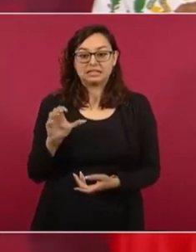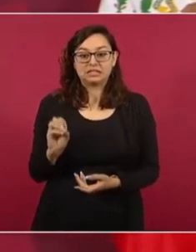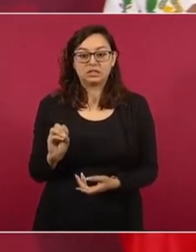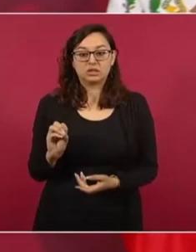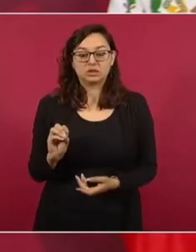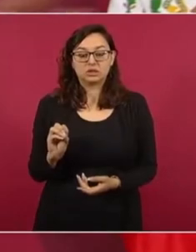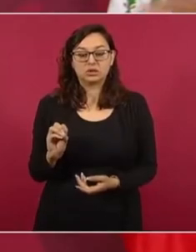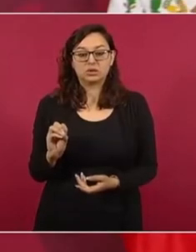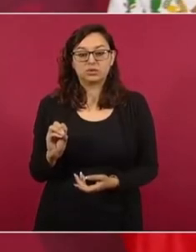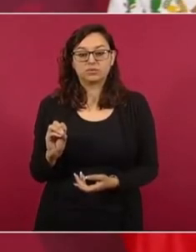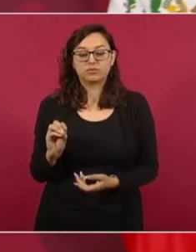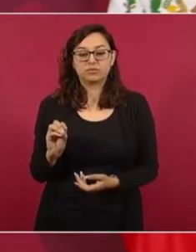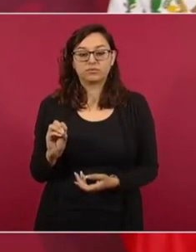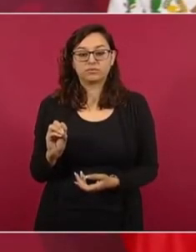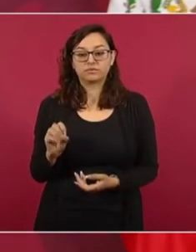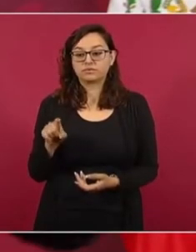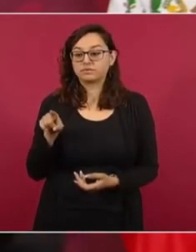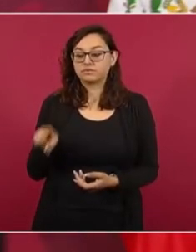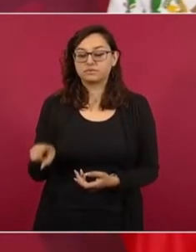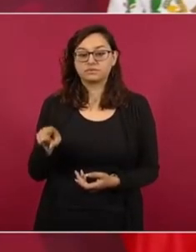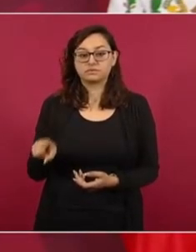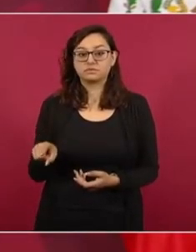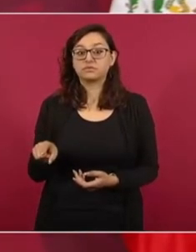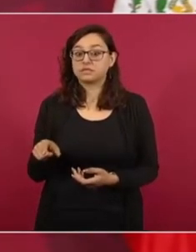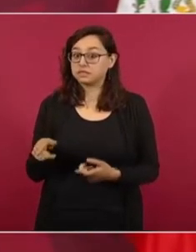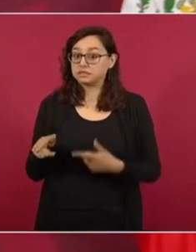estando en el mercado